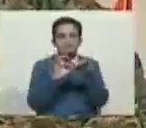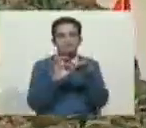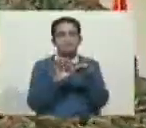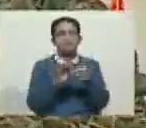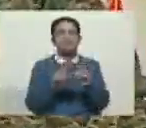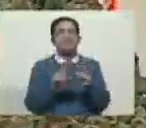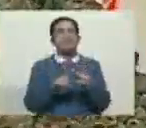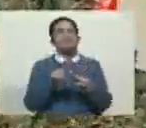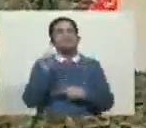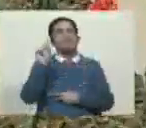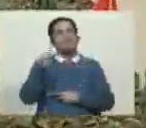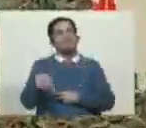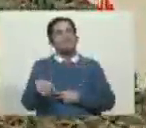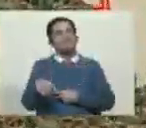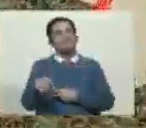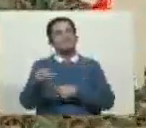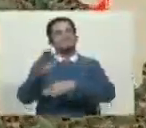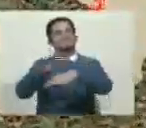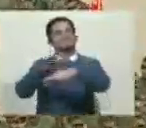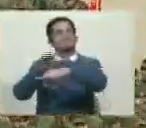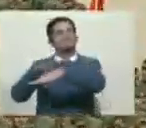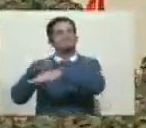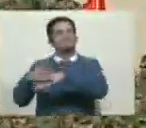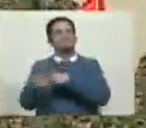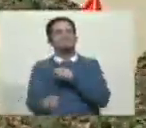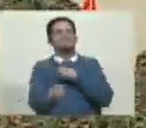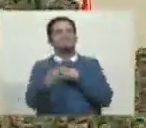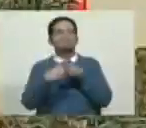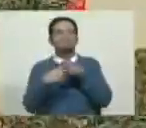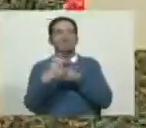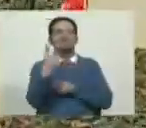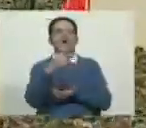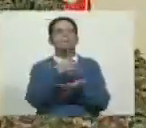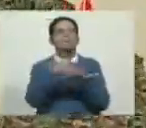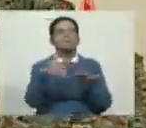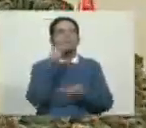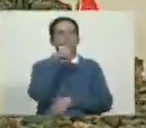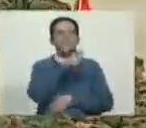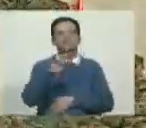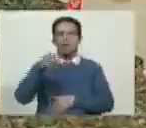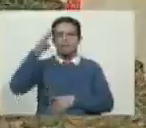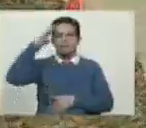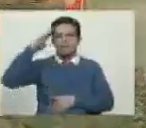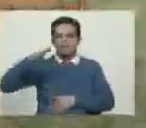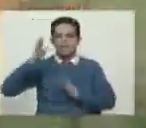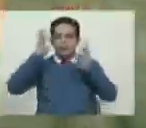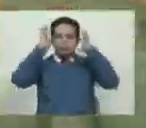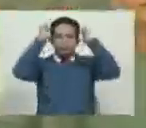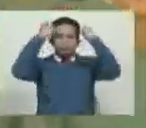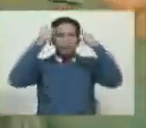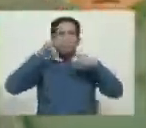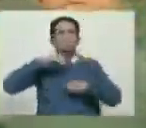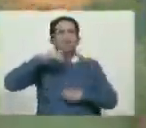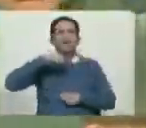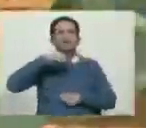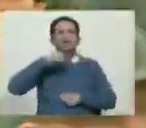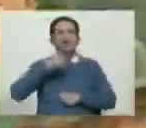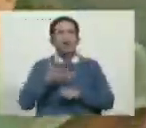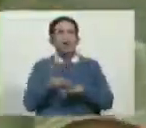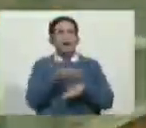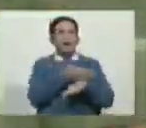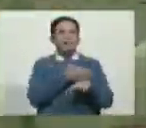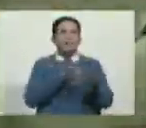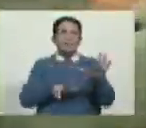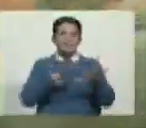a incorporar a más de 2 millones de milicianos y milicianas antes del 13 de abril de